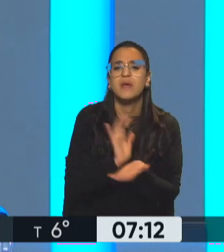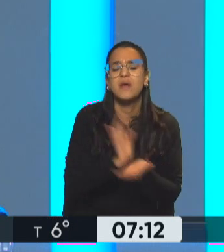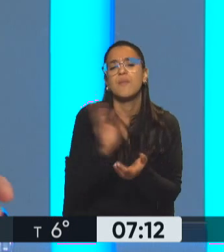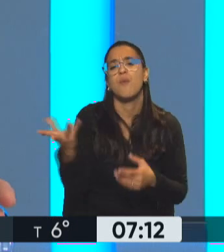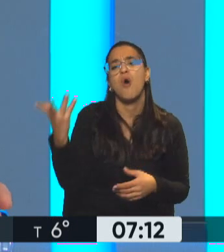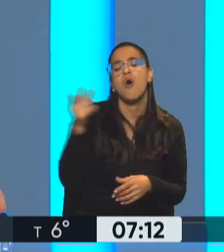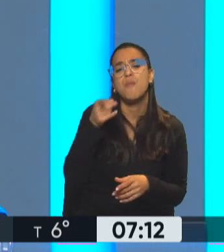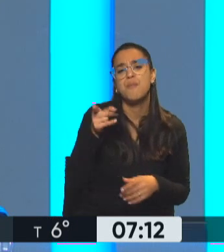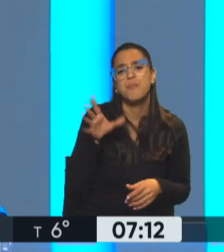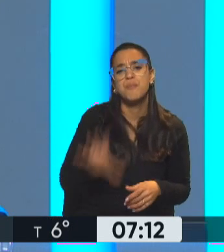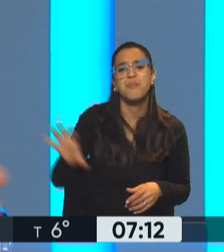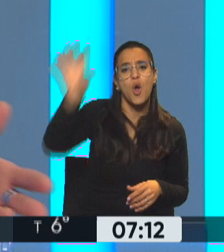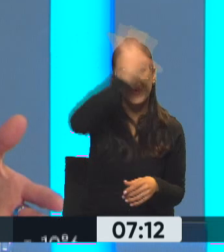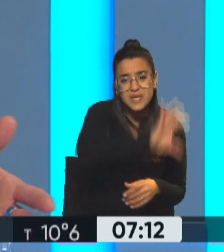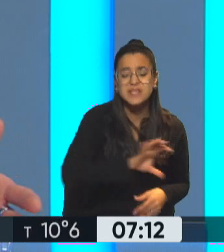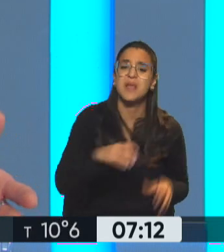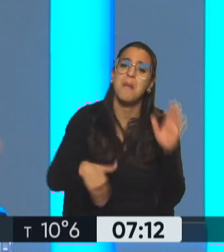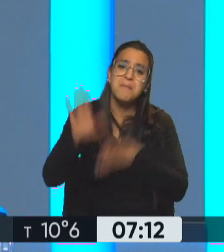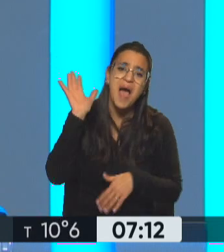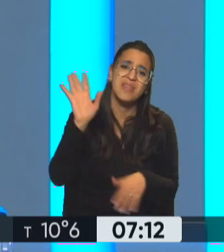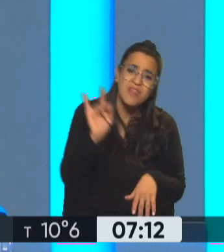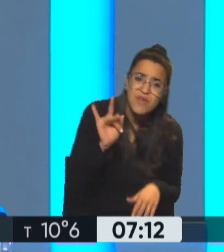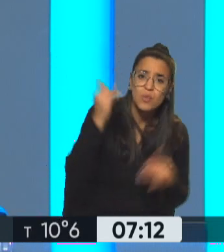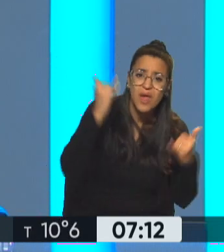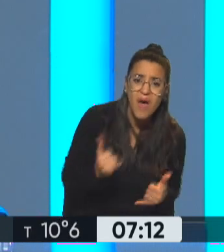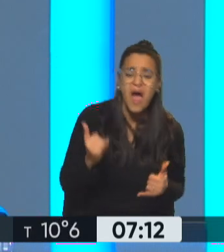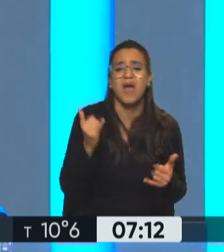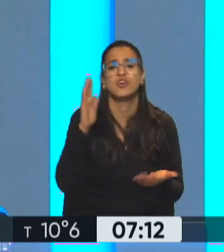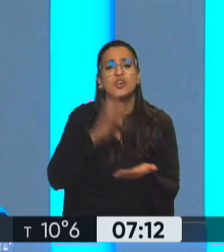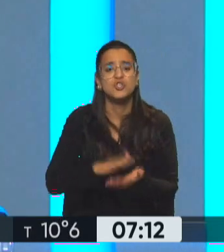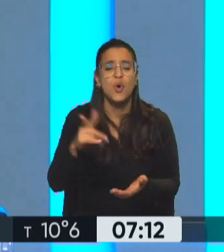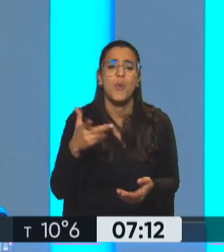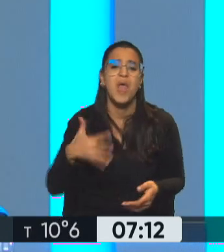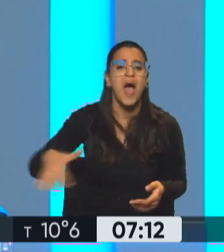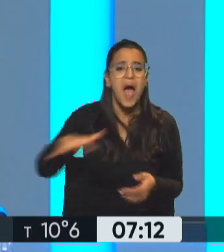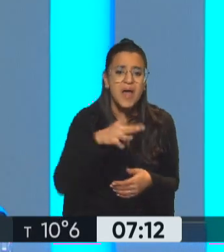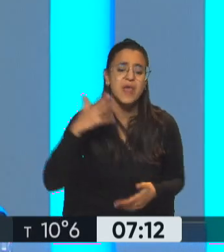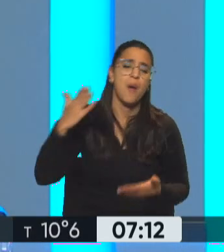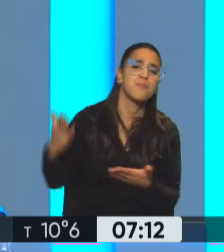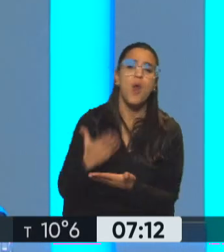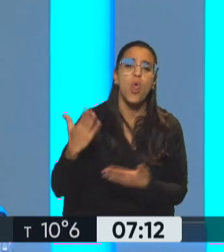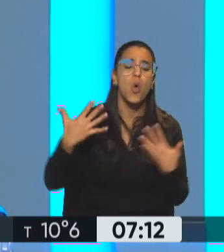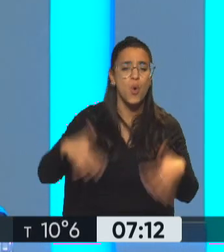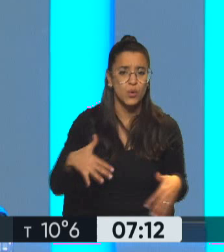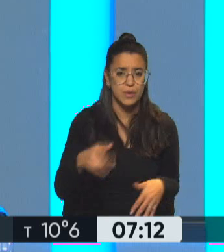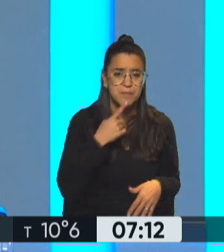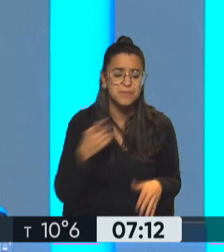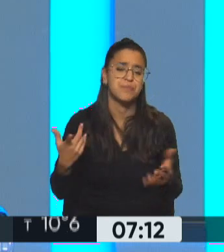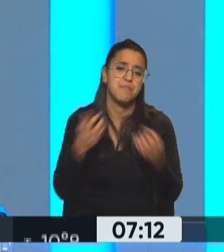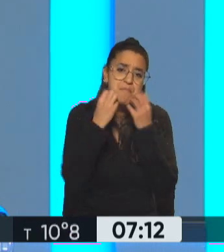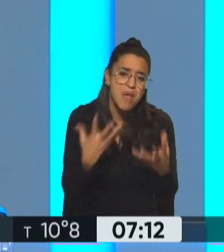interior de las provincias con mayores dificultades en relación al área más productivas y se quiero más